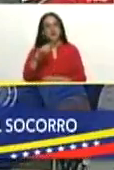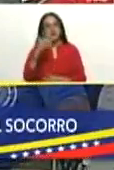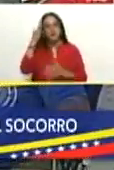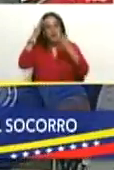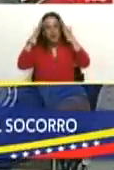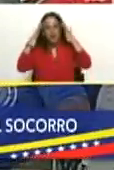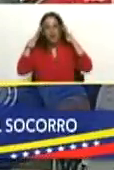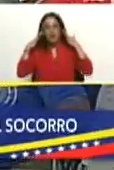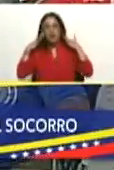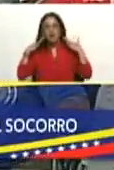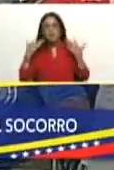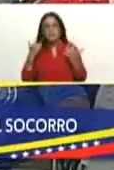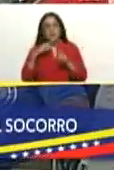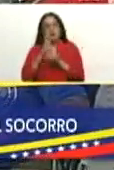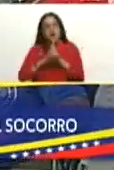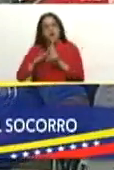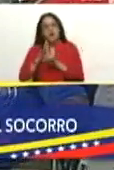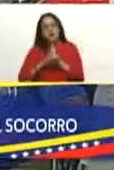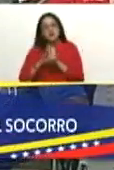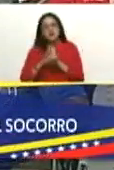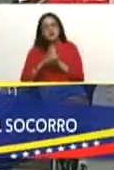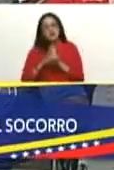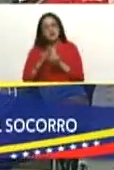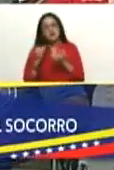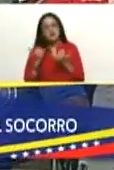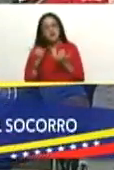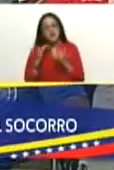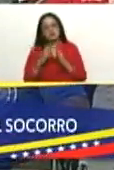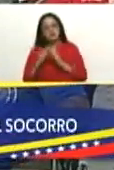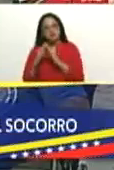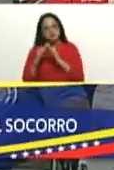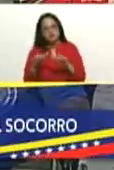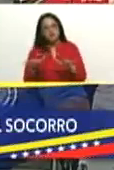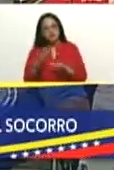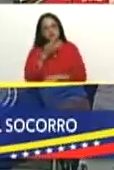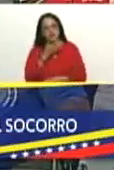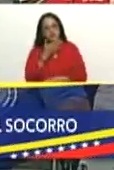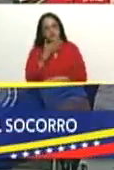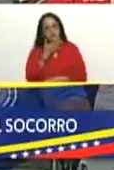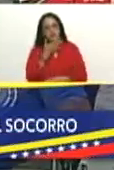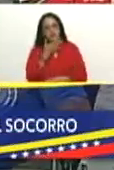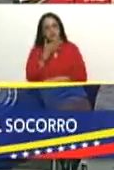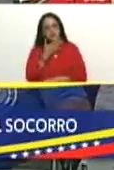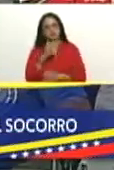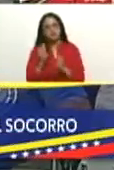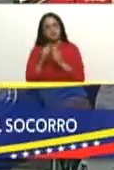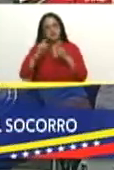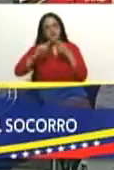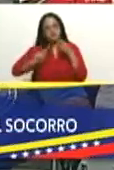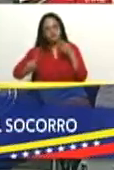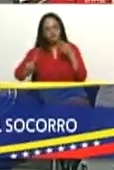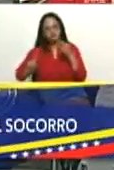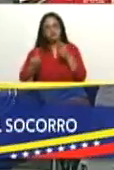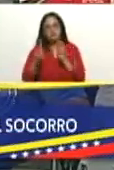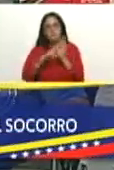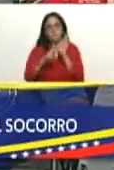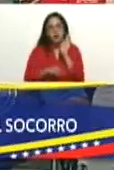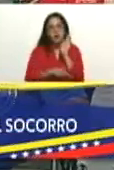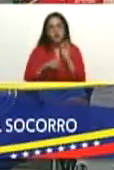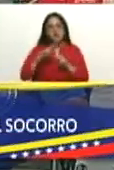gota gorda, pero con mucho cariño, ya hoy, un organismo bonito, bueno, con electricidad, con parque para